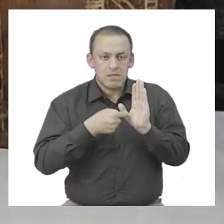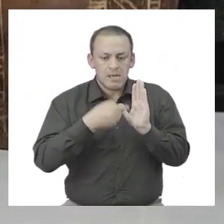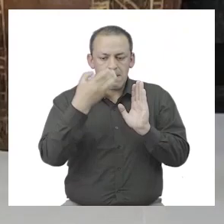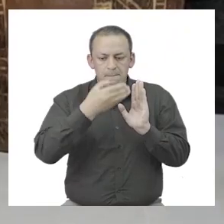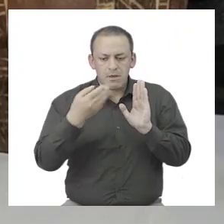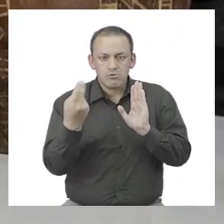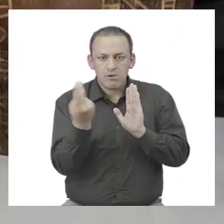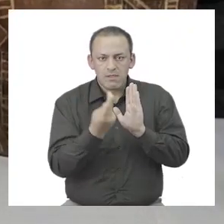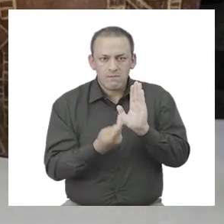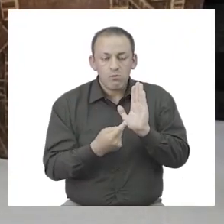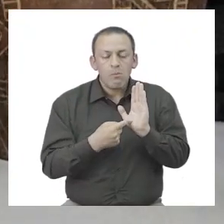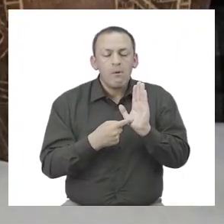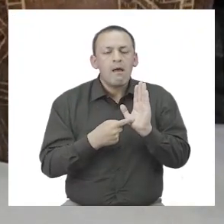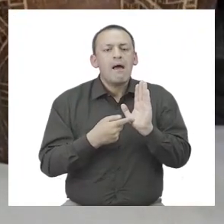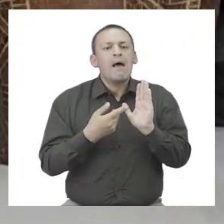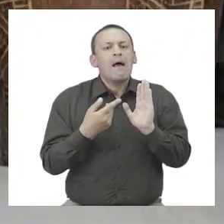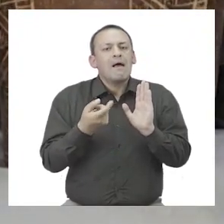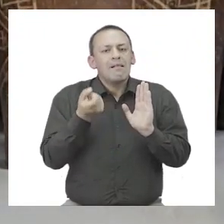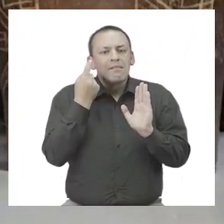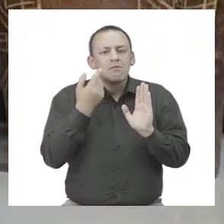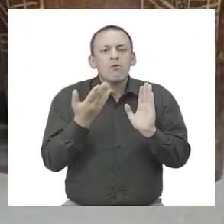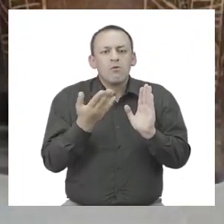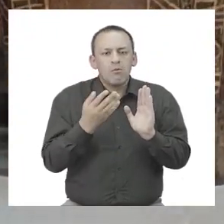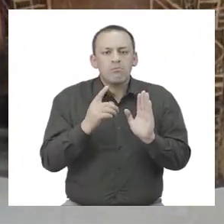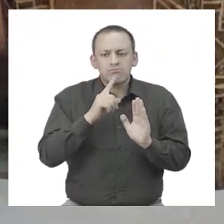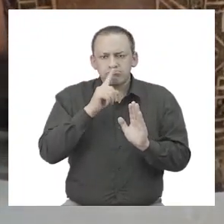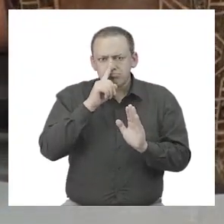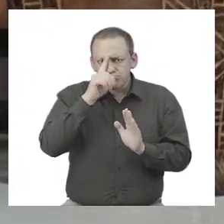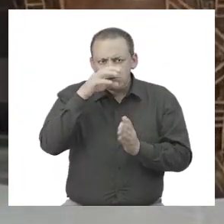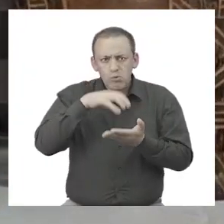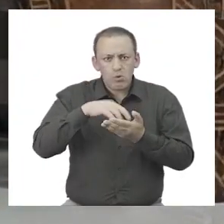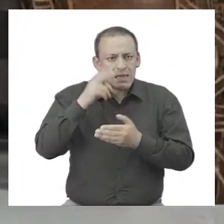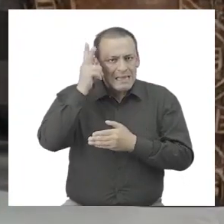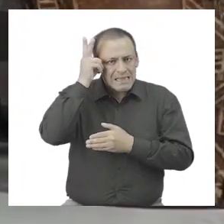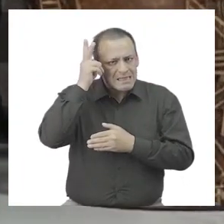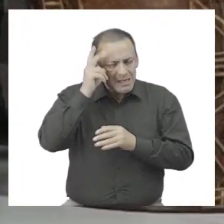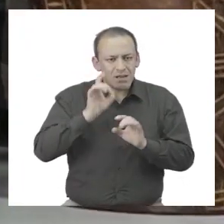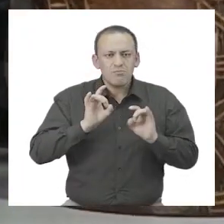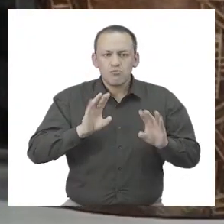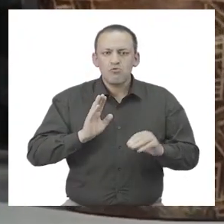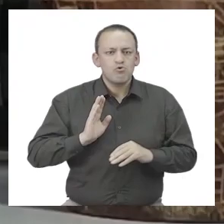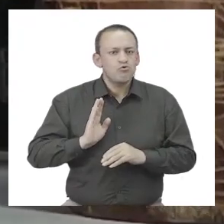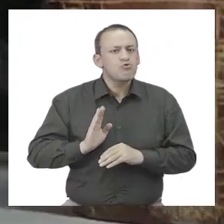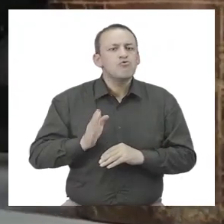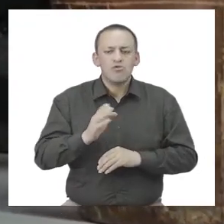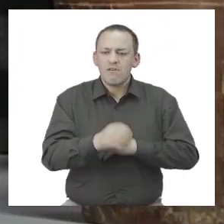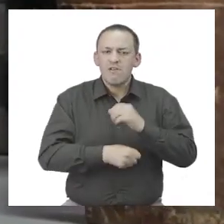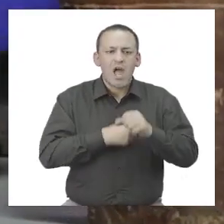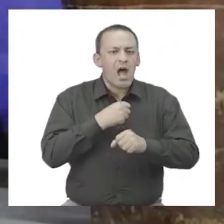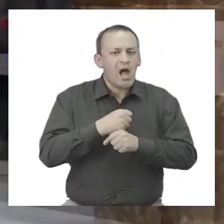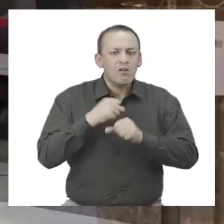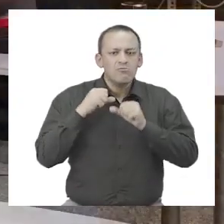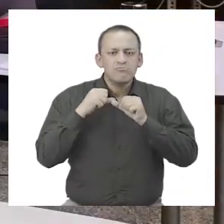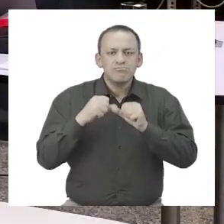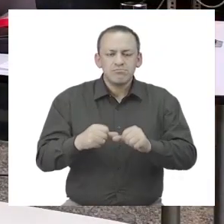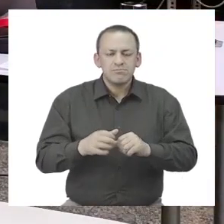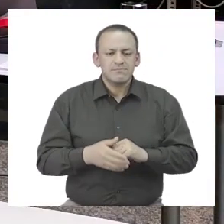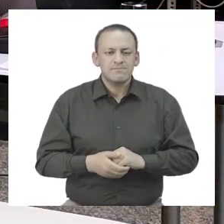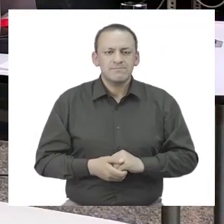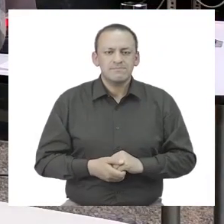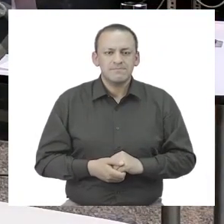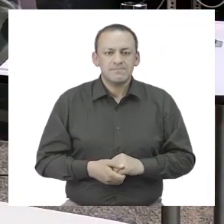pero nos demuestra cómo, ¿no es cierto?, esas tradiciones indígenas no desaparecen y continúan en uso en época incluso de la